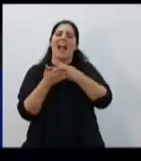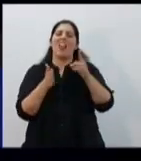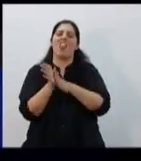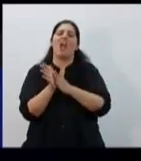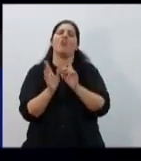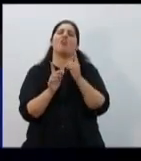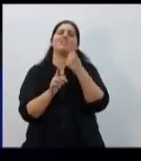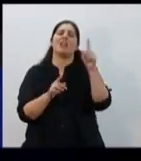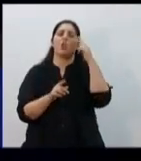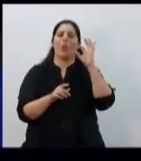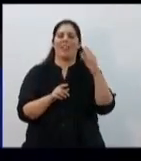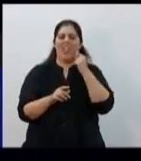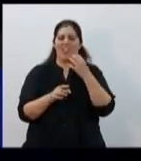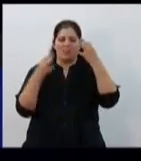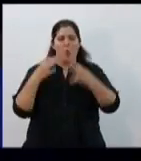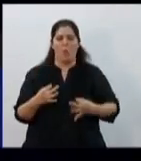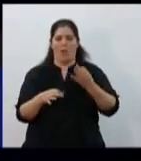menor de 190 días.